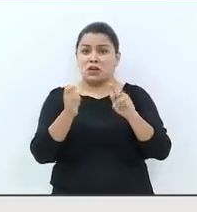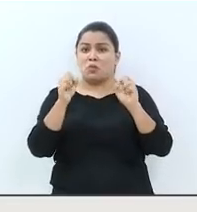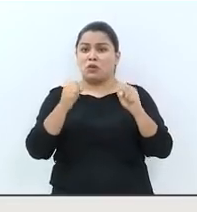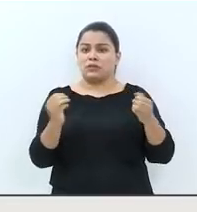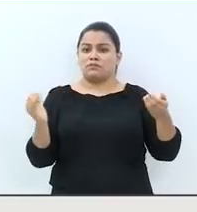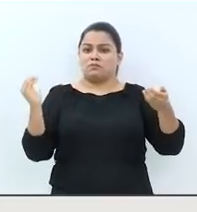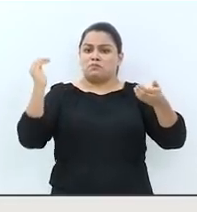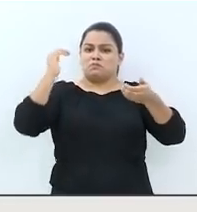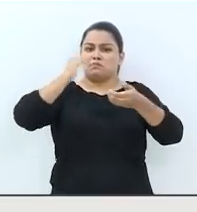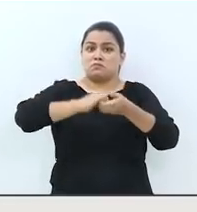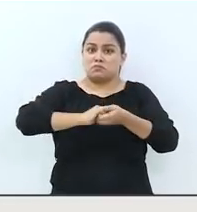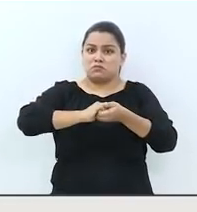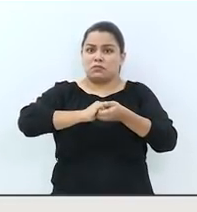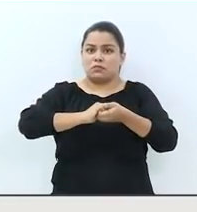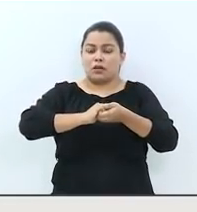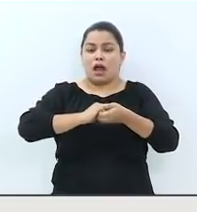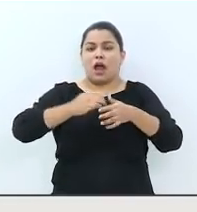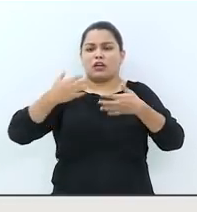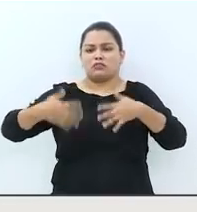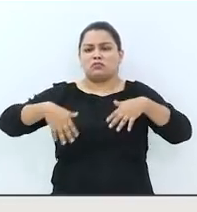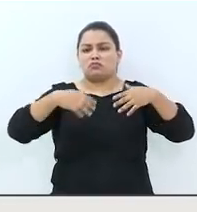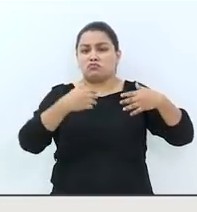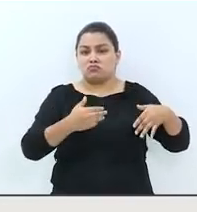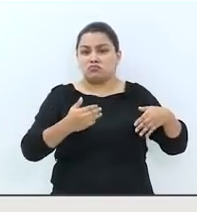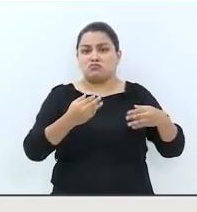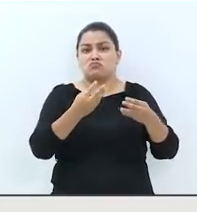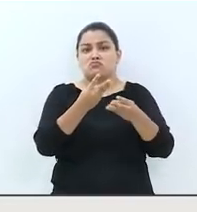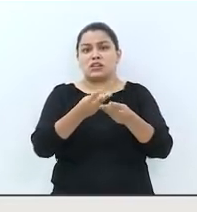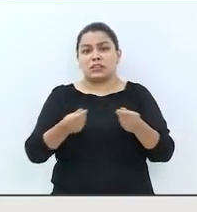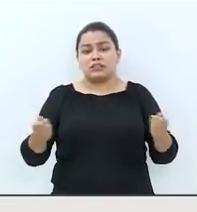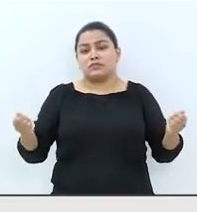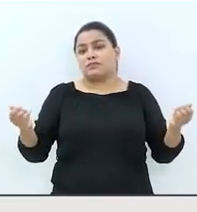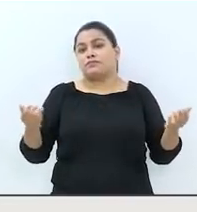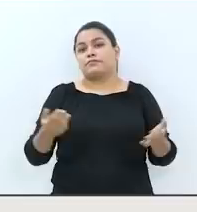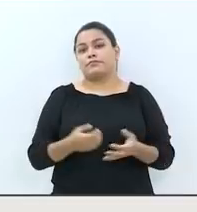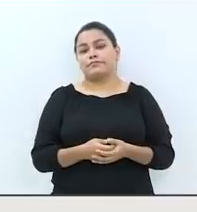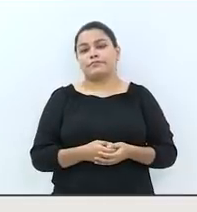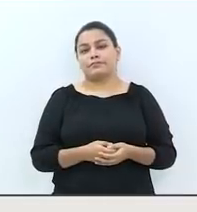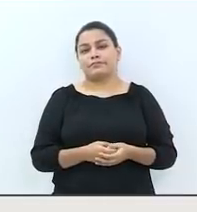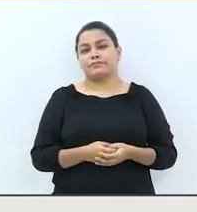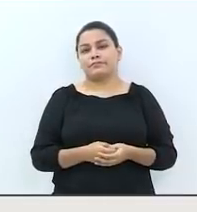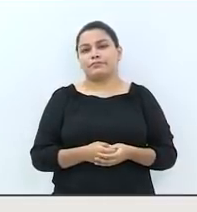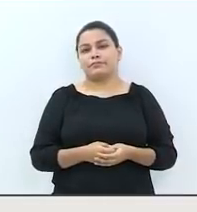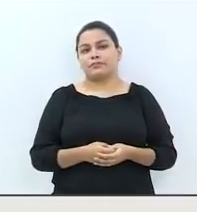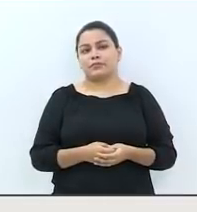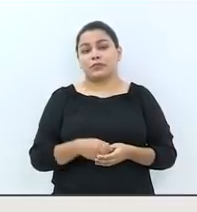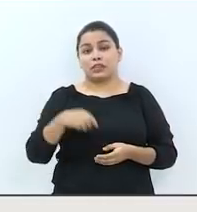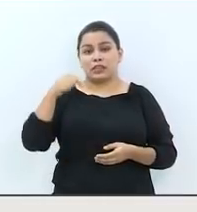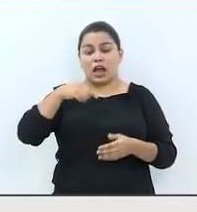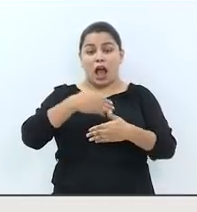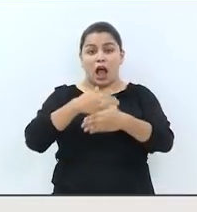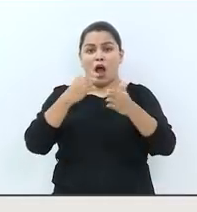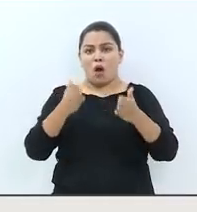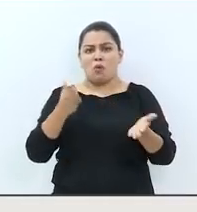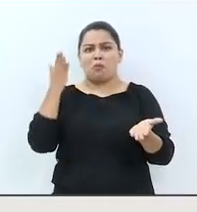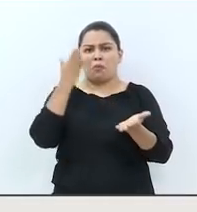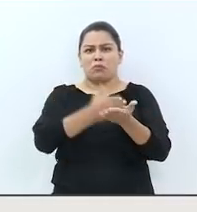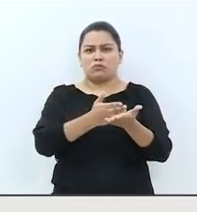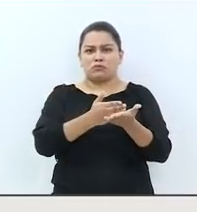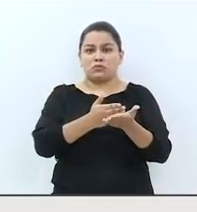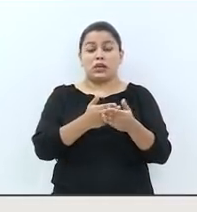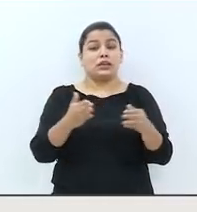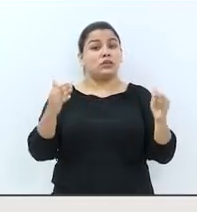mediante actividades o recursos concretos. Entonces, este ser y estar en el aula,